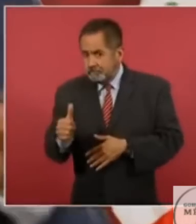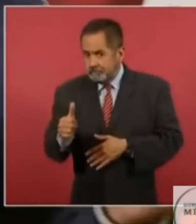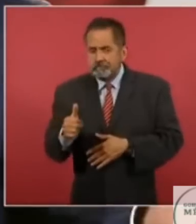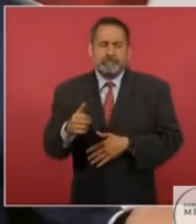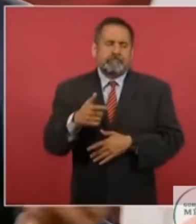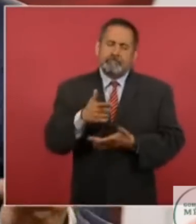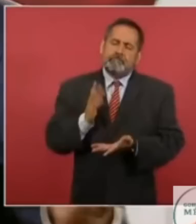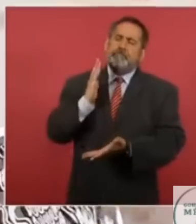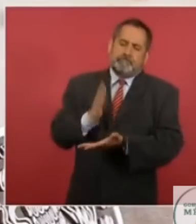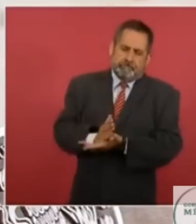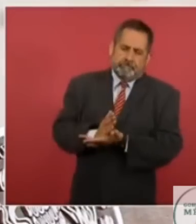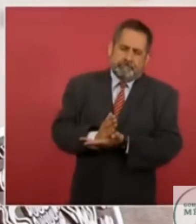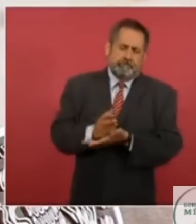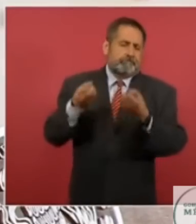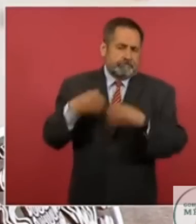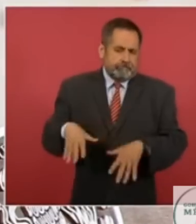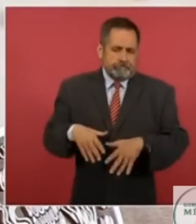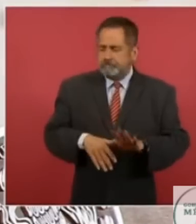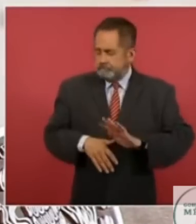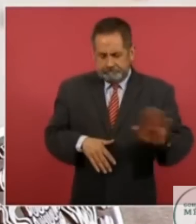pues nos paran por completo.